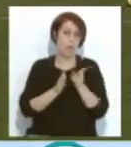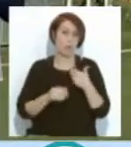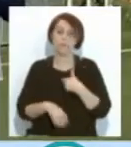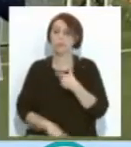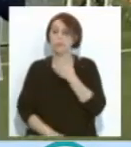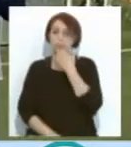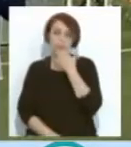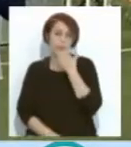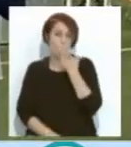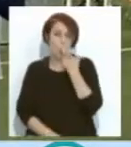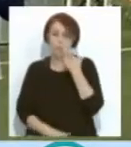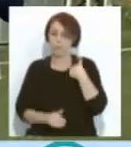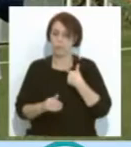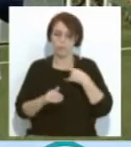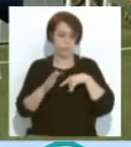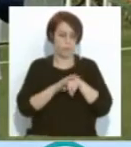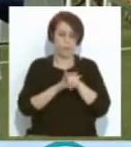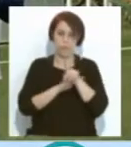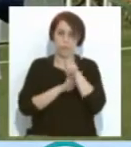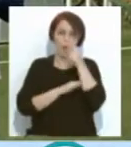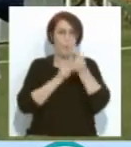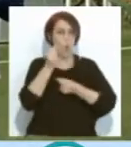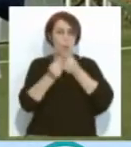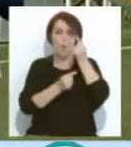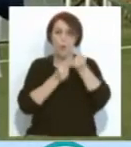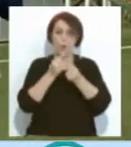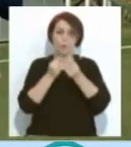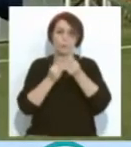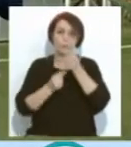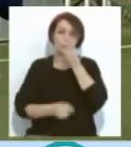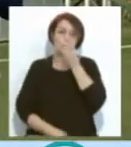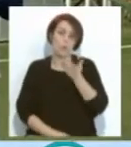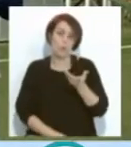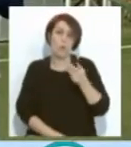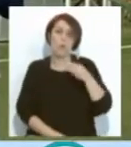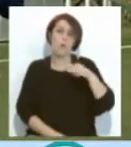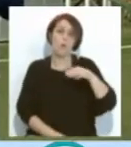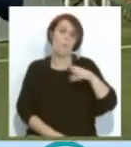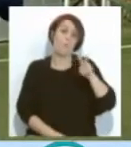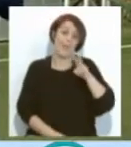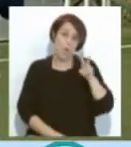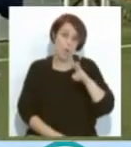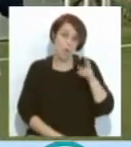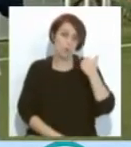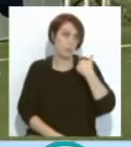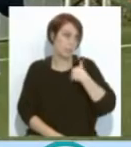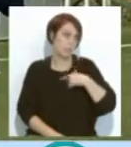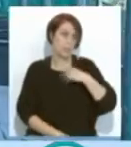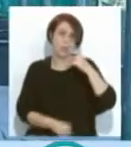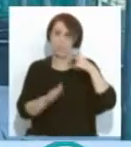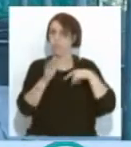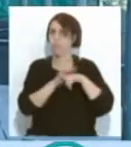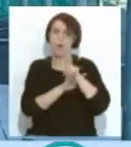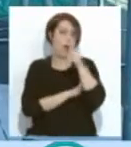también de superación. Y poco a poco, lo de Manu ya fue meteórico y